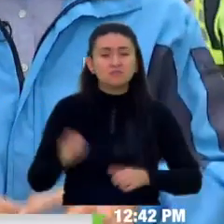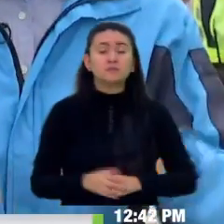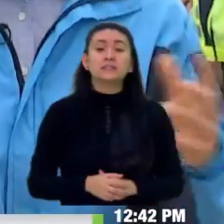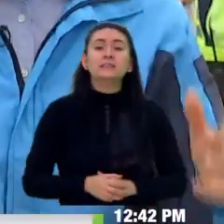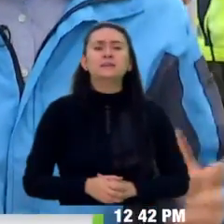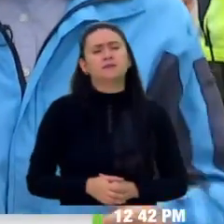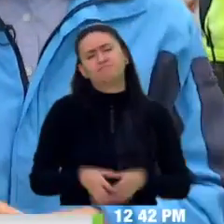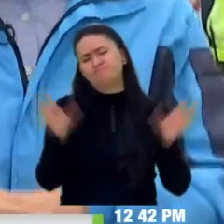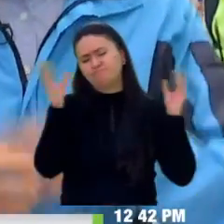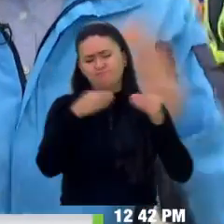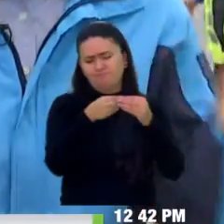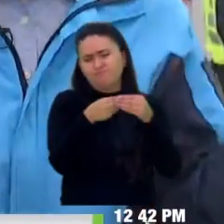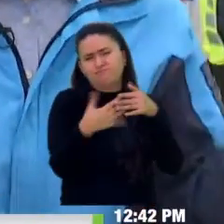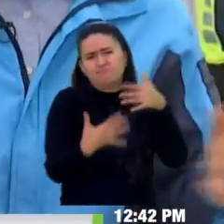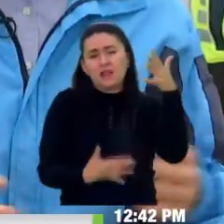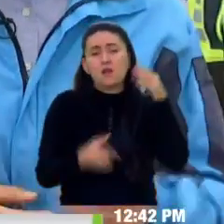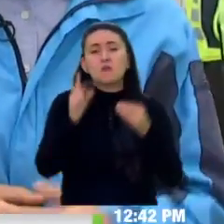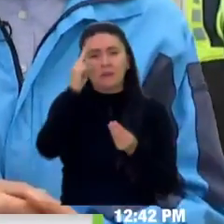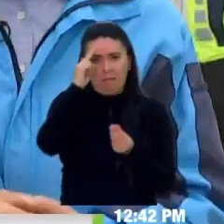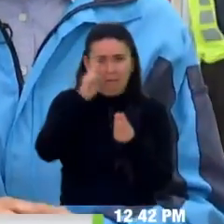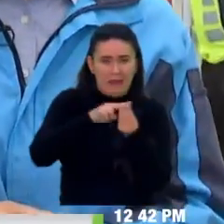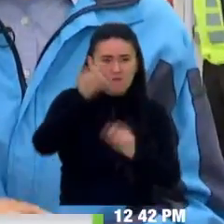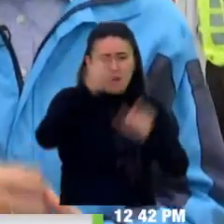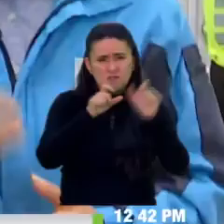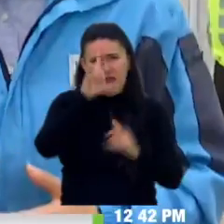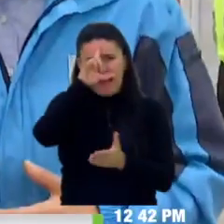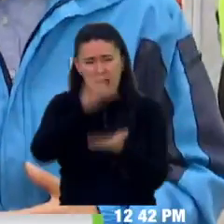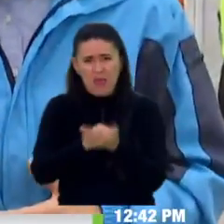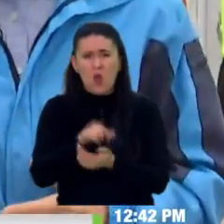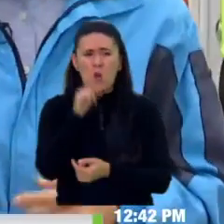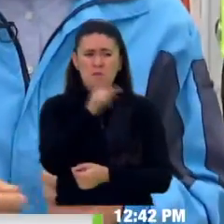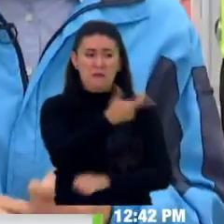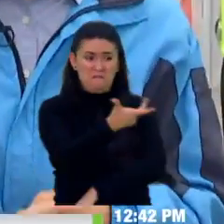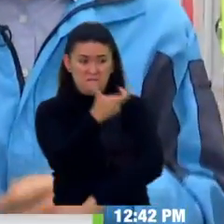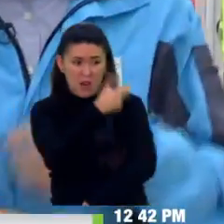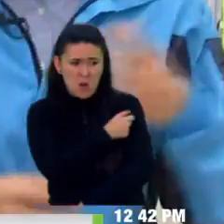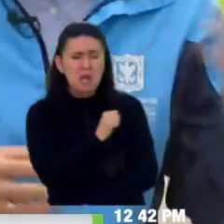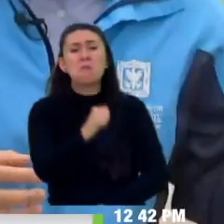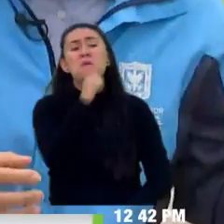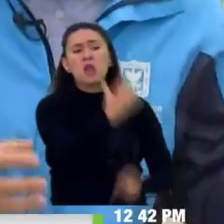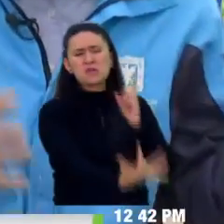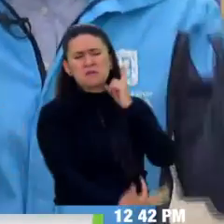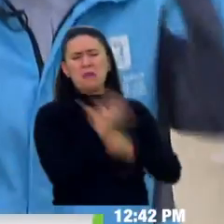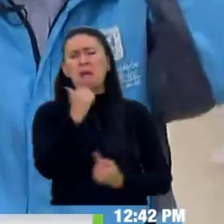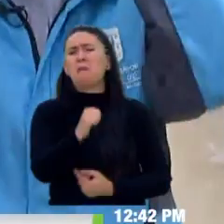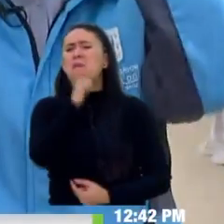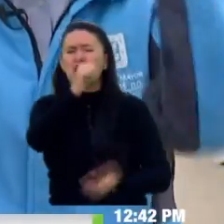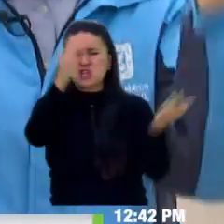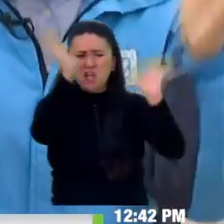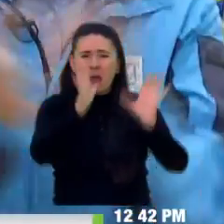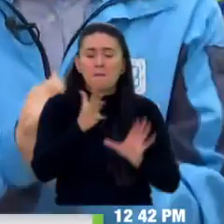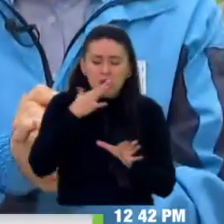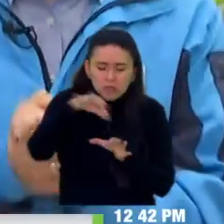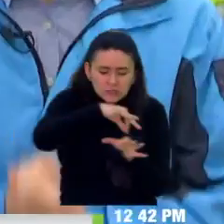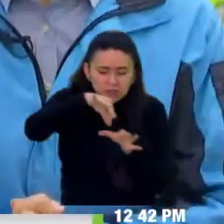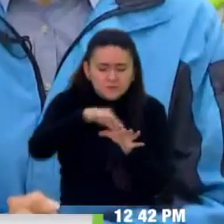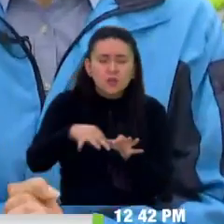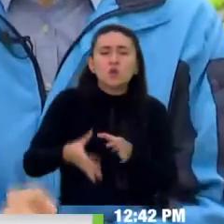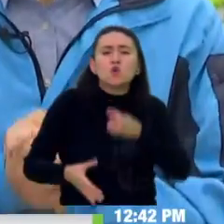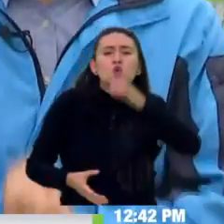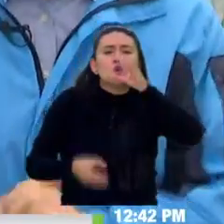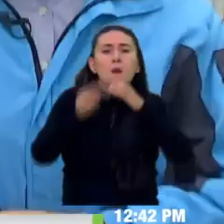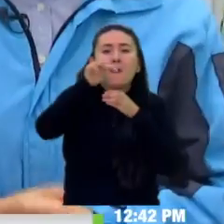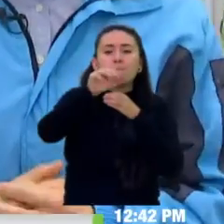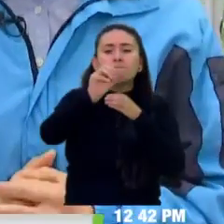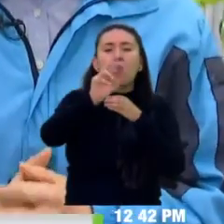Hay muchas razones, hay muchos mitos, que es que la vacuna es contraproducente, que es mejor tomar moringa. ¡No! Ni la moringa ni